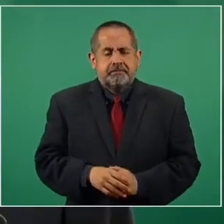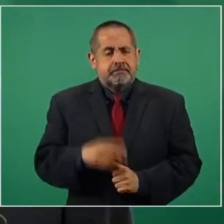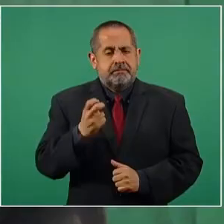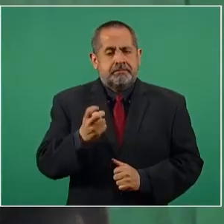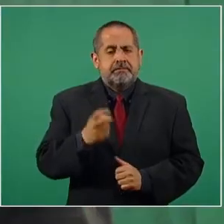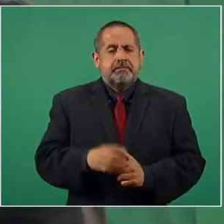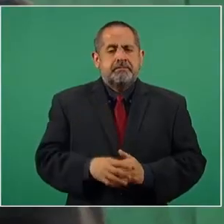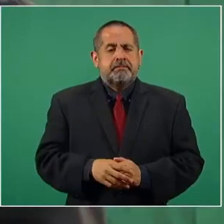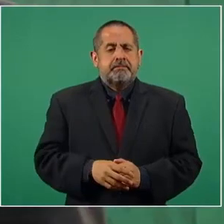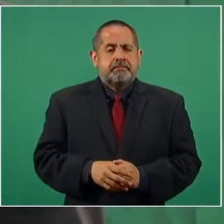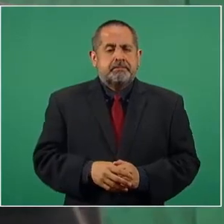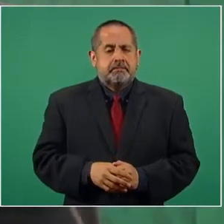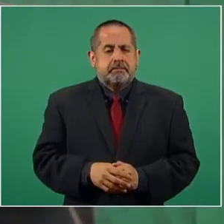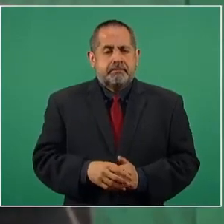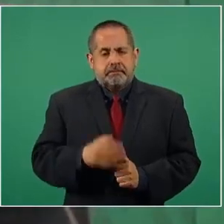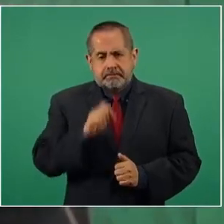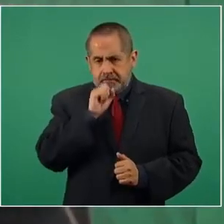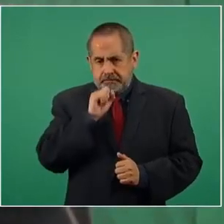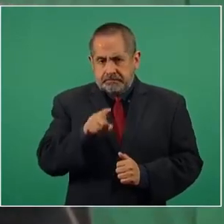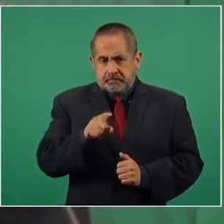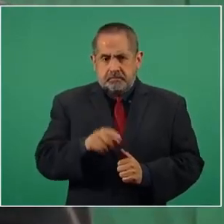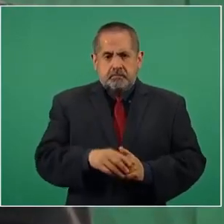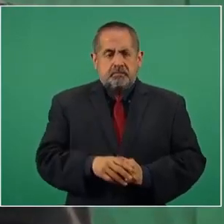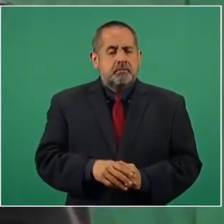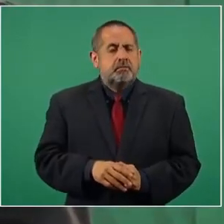Entonces, y